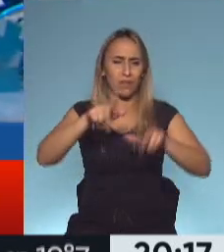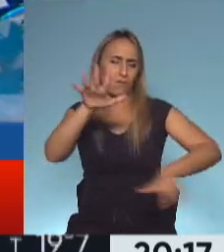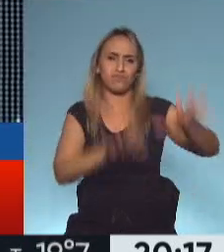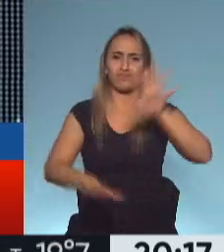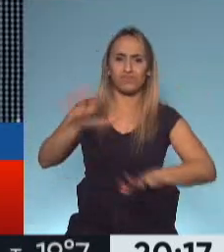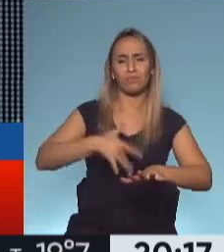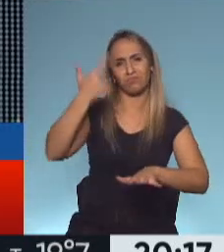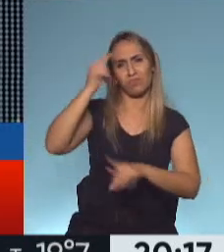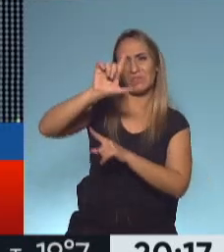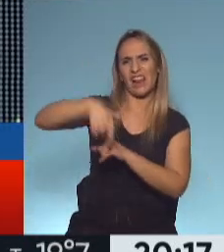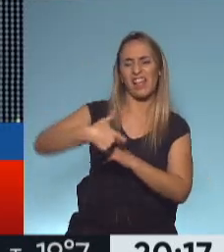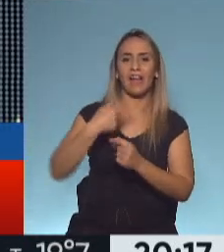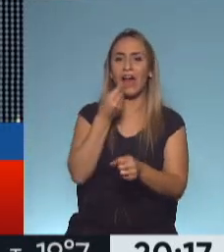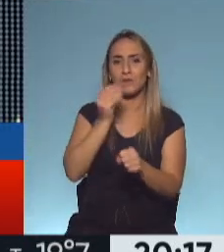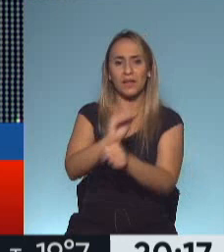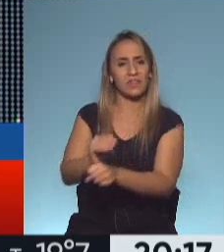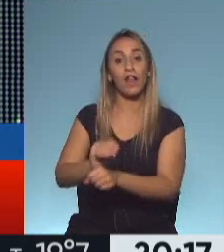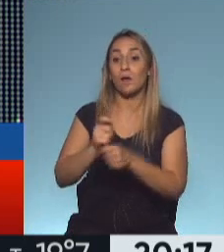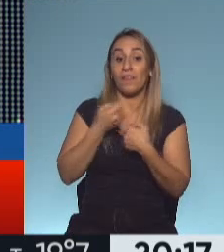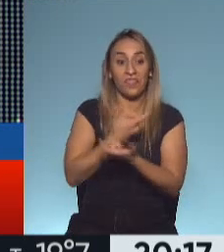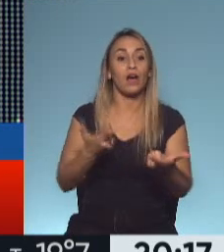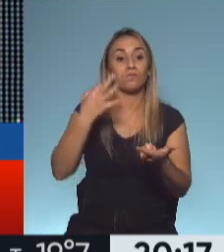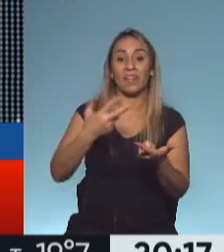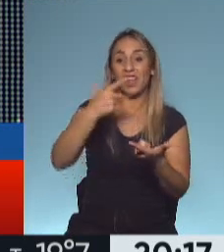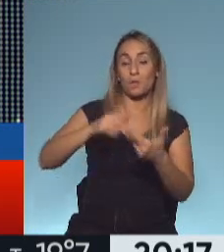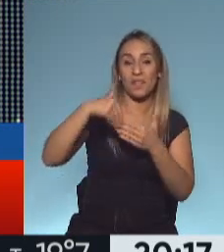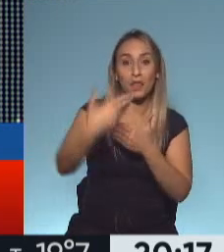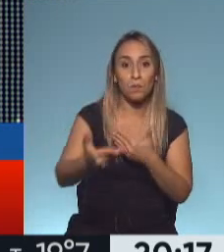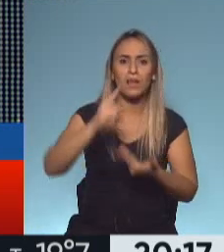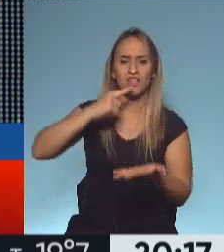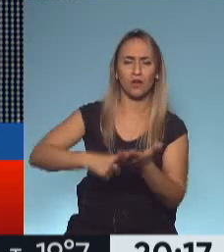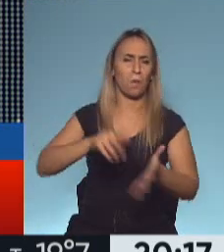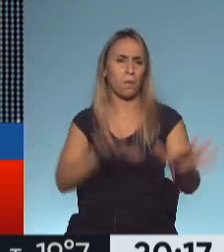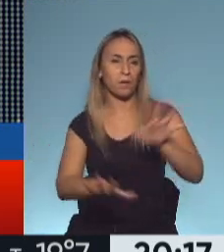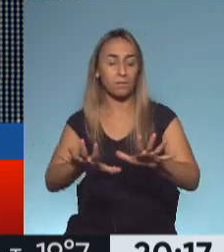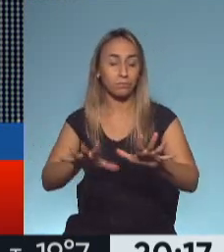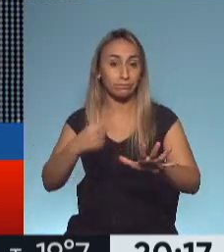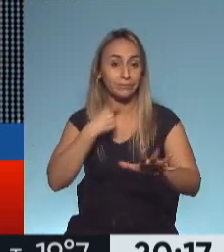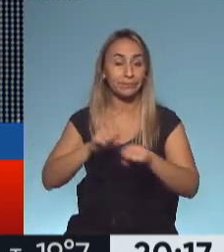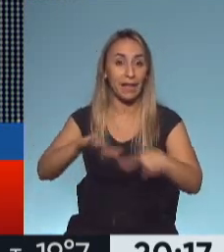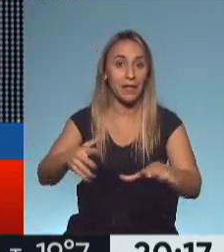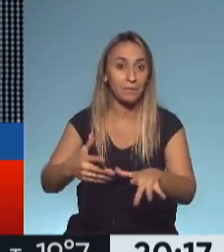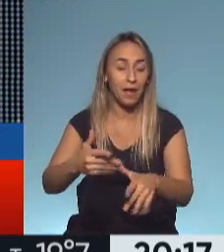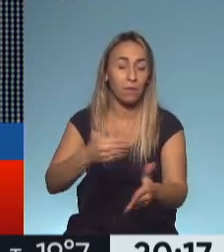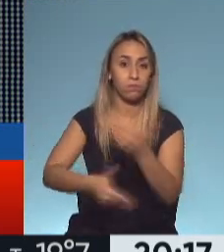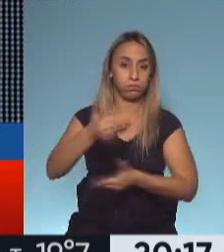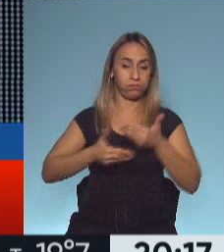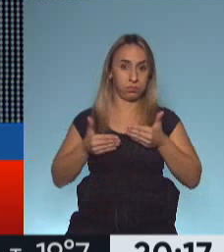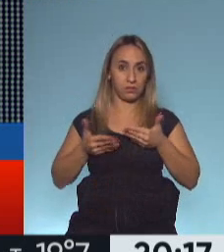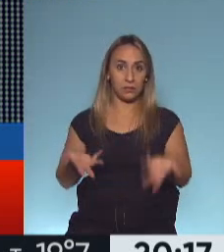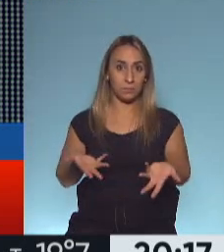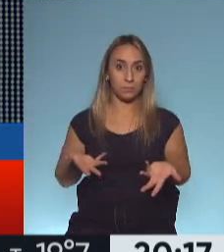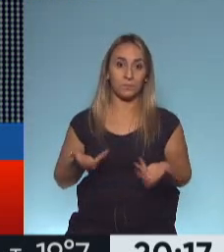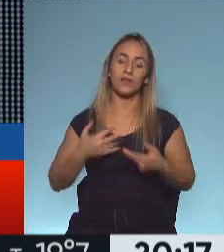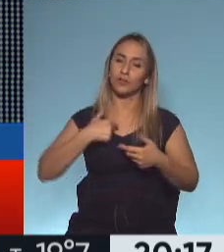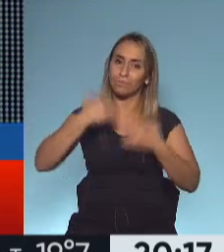alimentaria en 3 meses y después encarar un conjunto de políticas y en el medio retrocedimos 5 pasos producto de la situación. Tengo 3